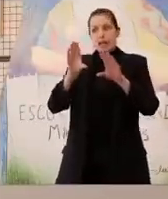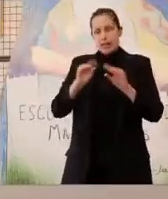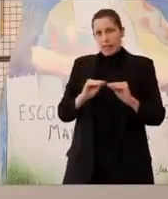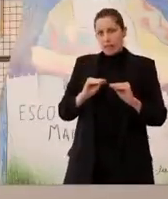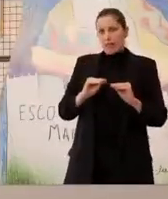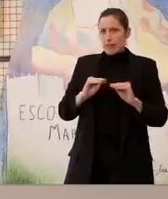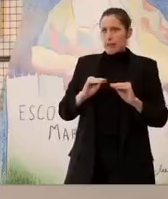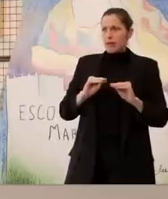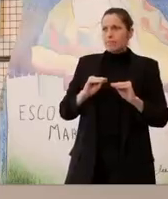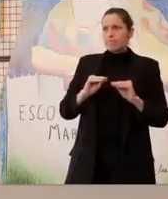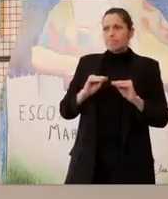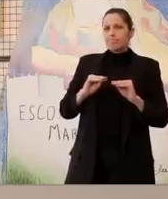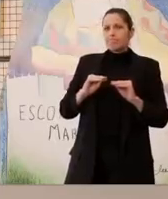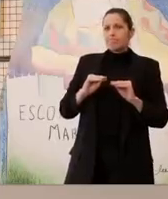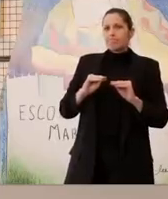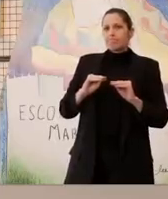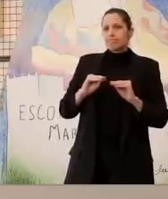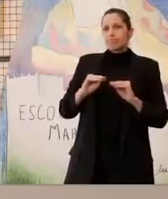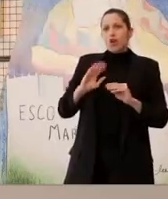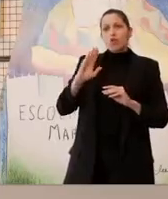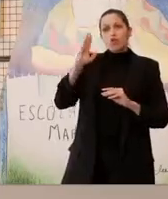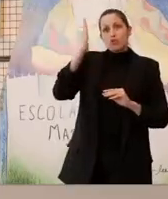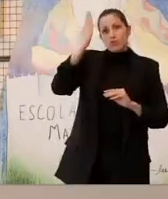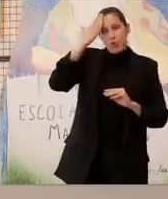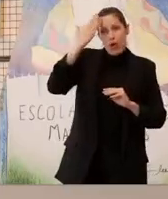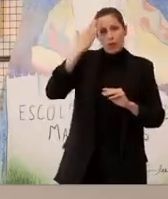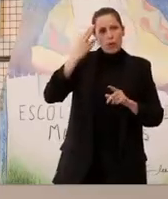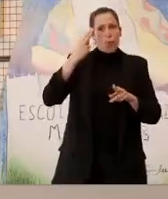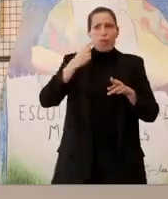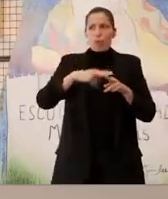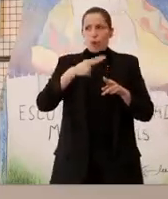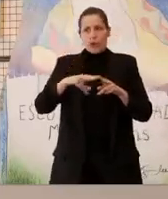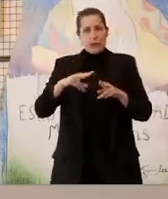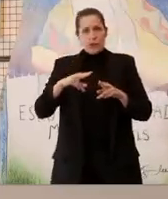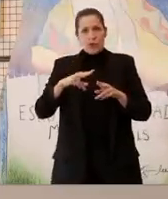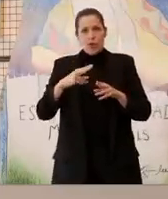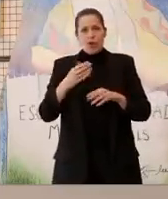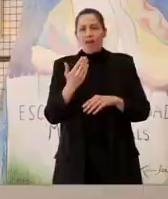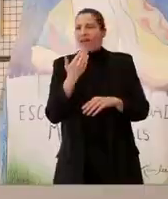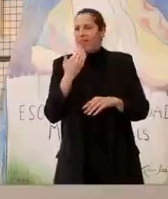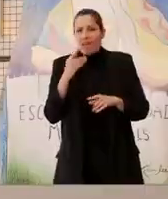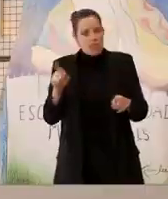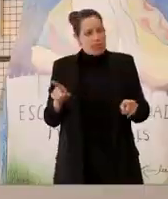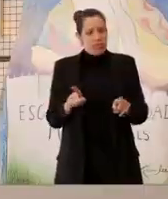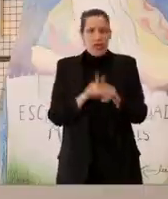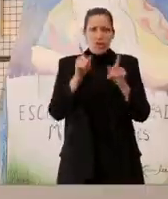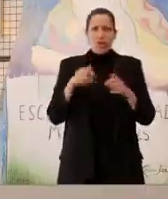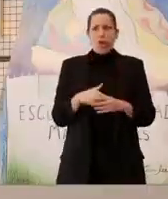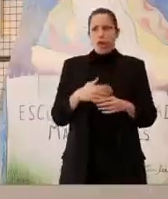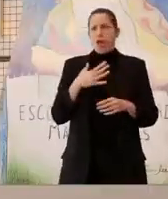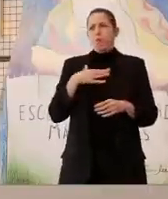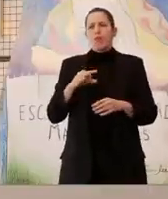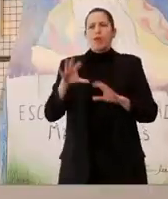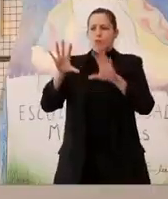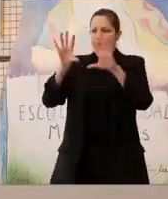formamos parte de ese de ese mismo sujeto no que no hay ninguna oposición que tenemos que aprender mutuamente las